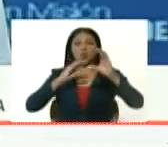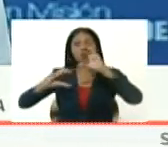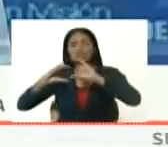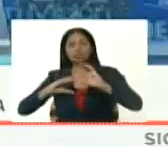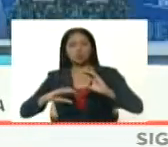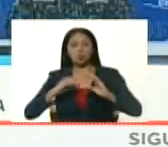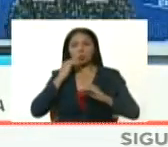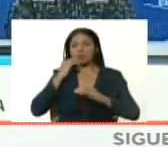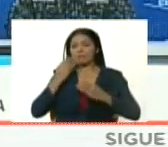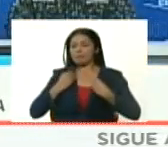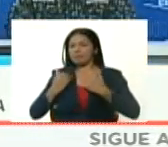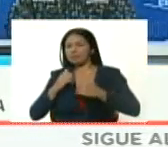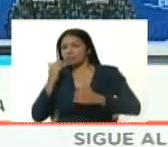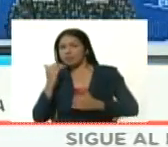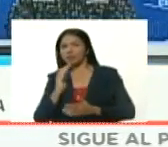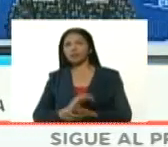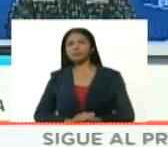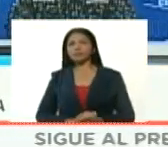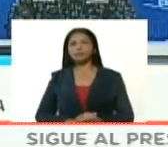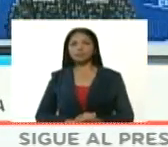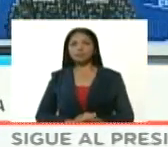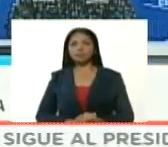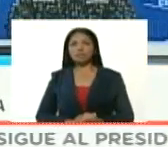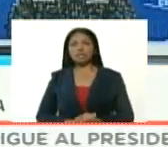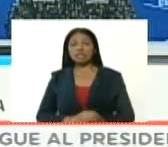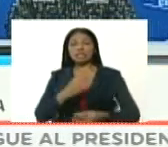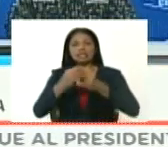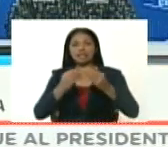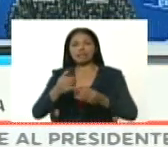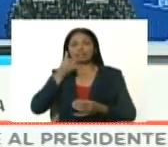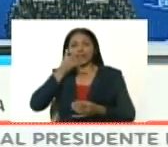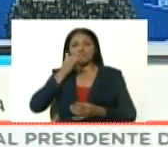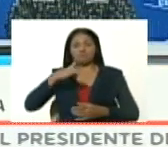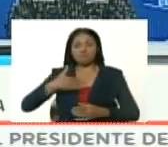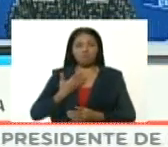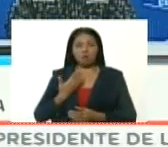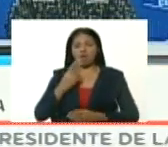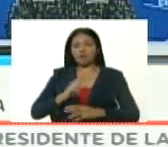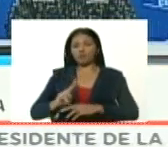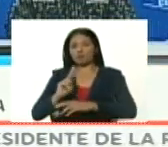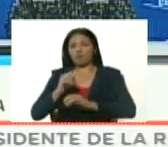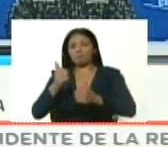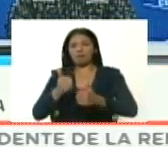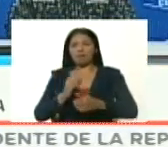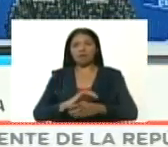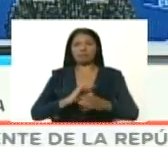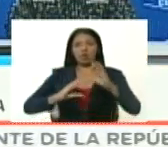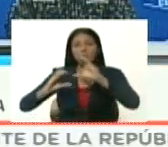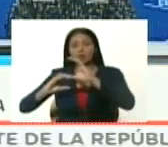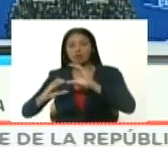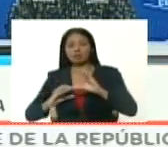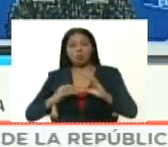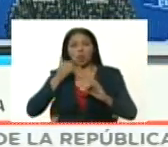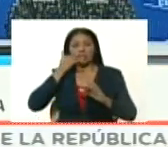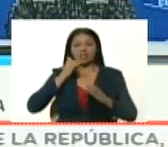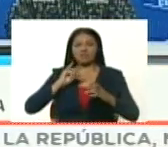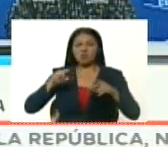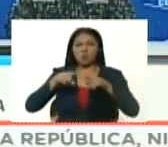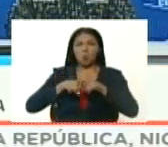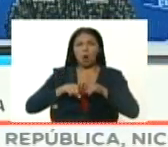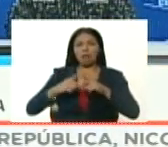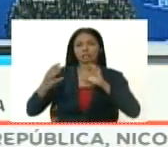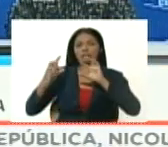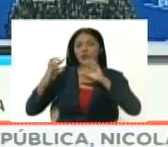los vecinos, que funcionen los teléfonos de comunicación, del